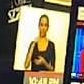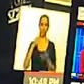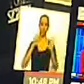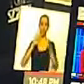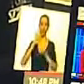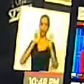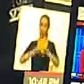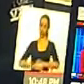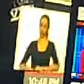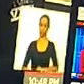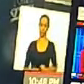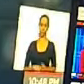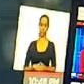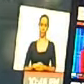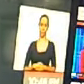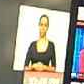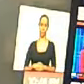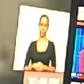noche.